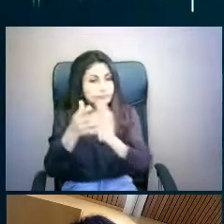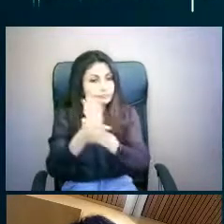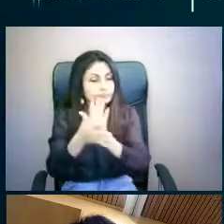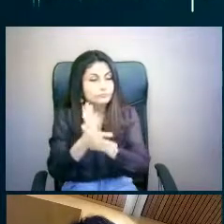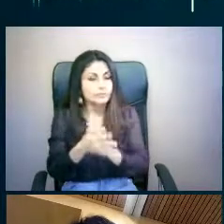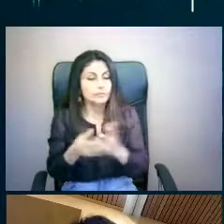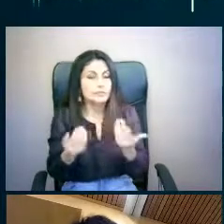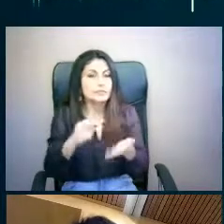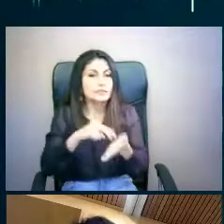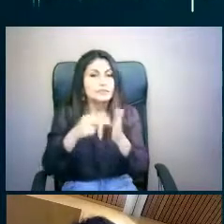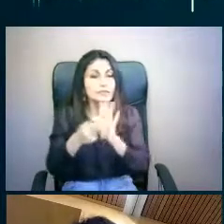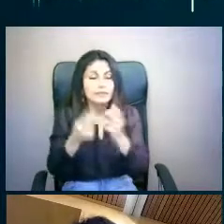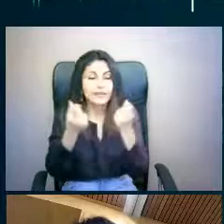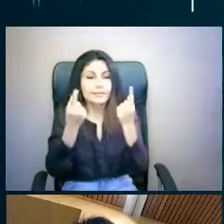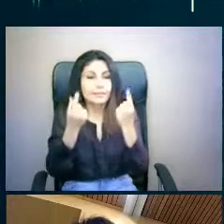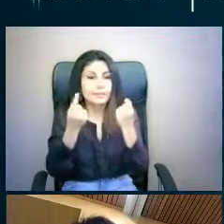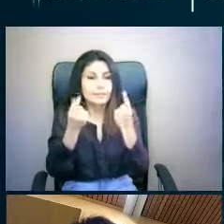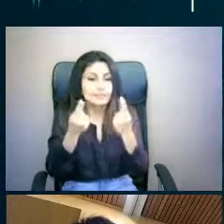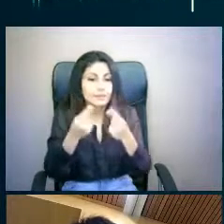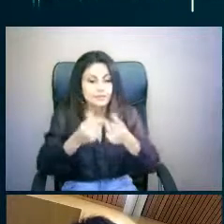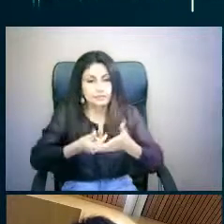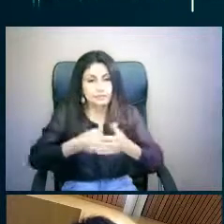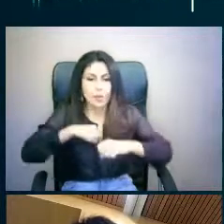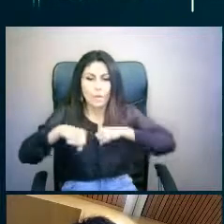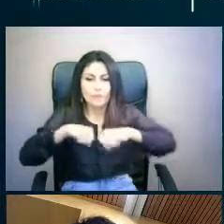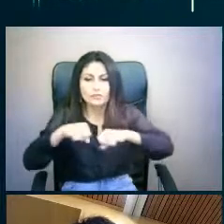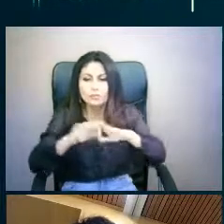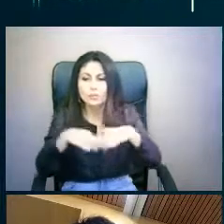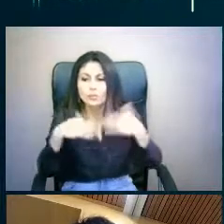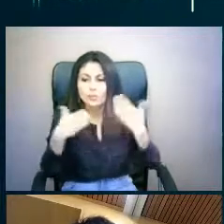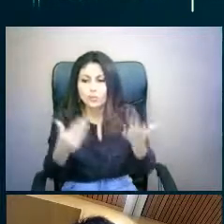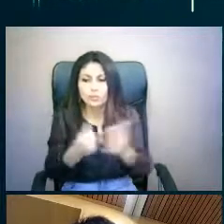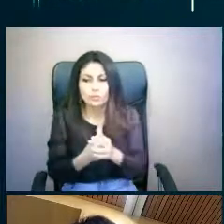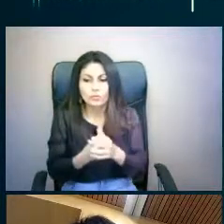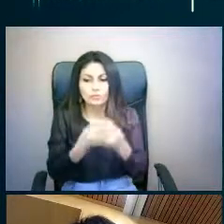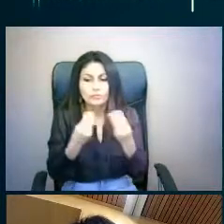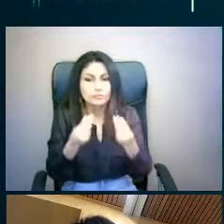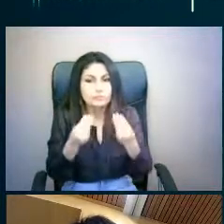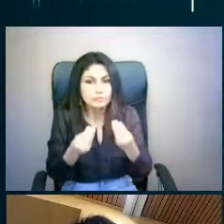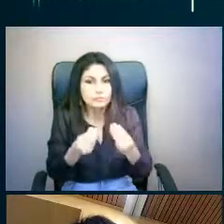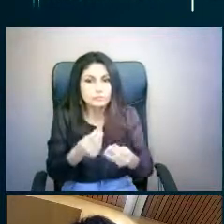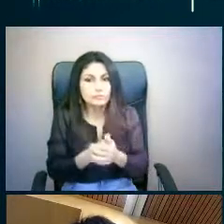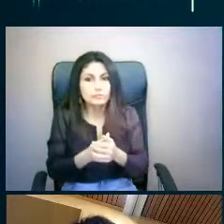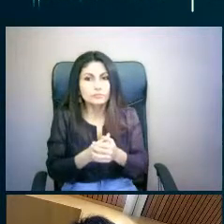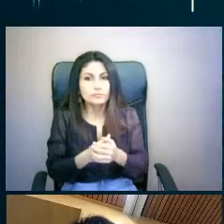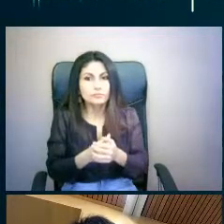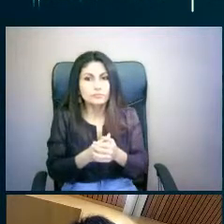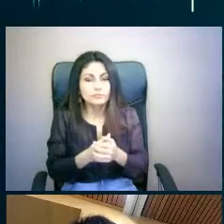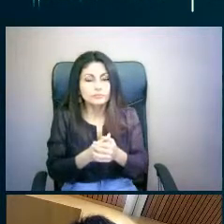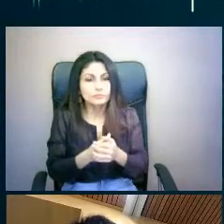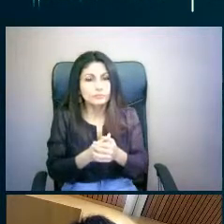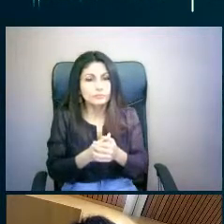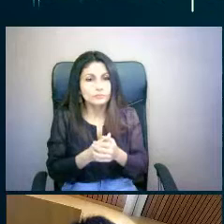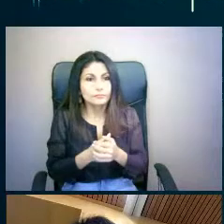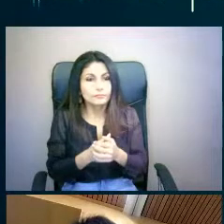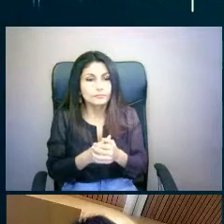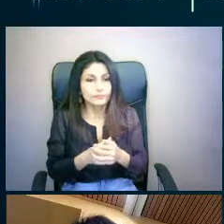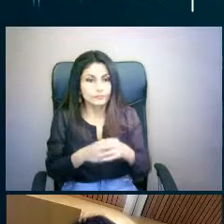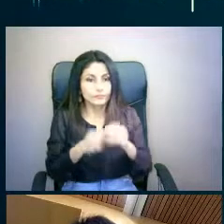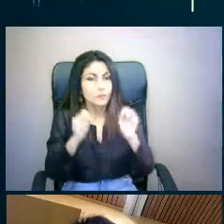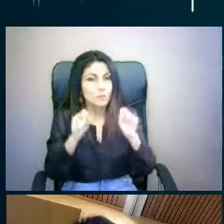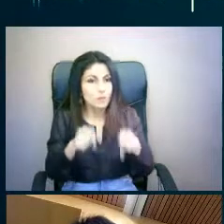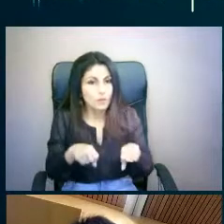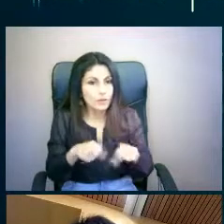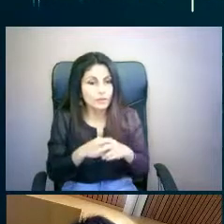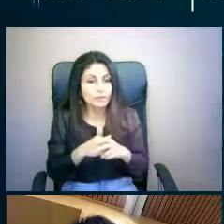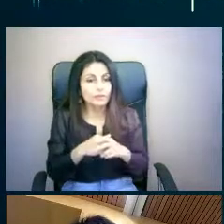entender la operación en función de los datos. Y para esto lo que haremos será histogramas, haremos diagrama de caja de bigotes,